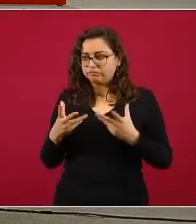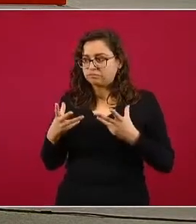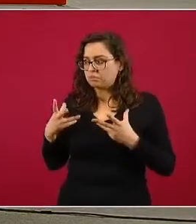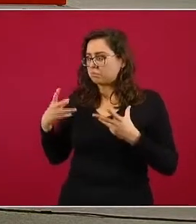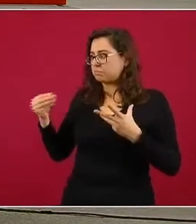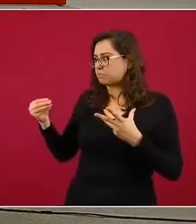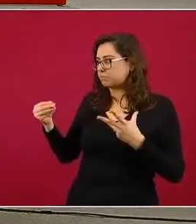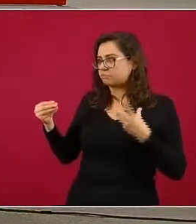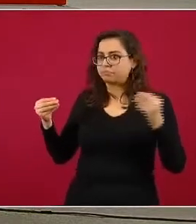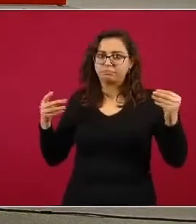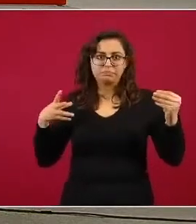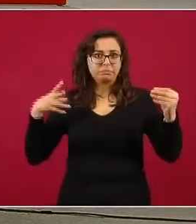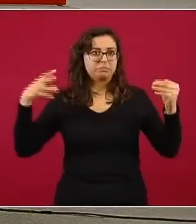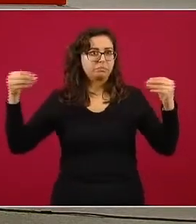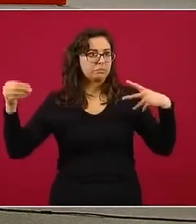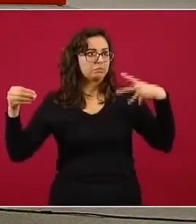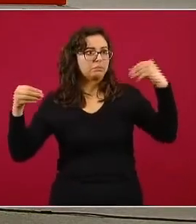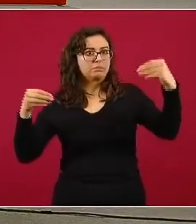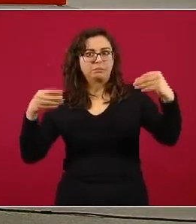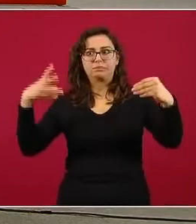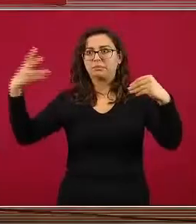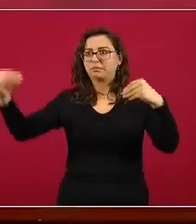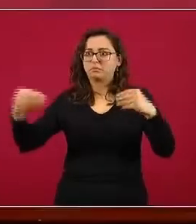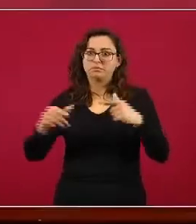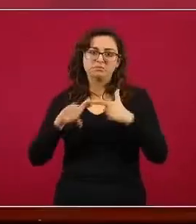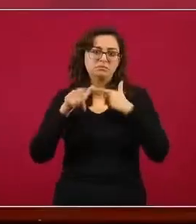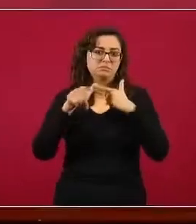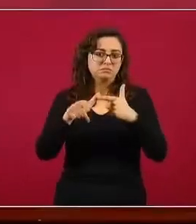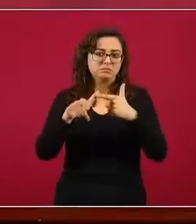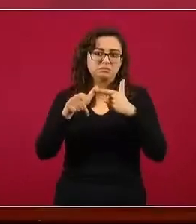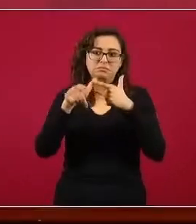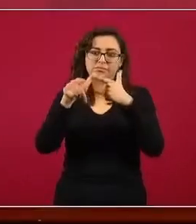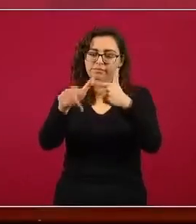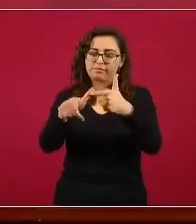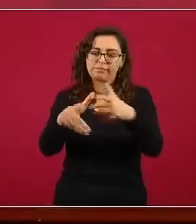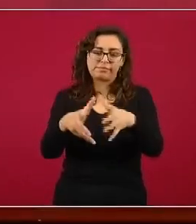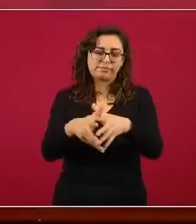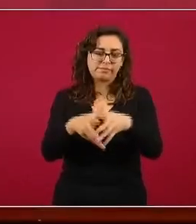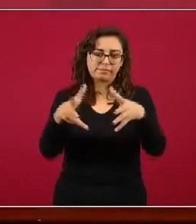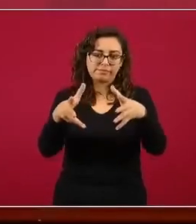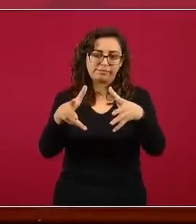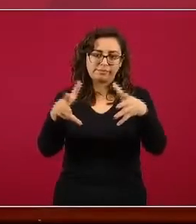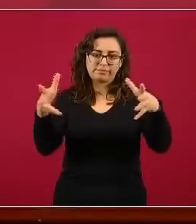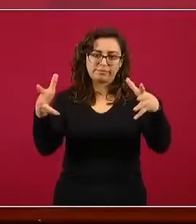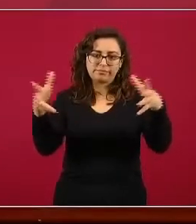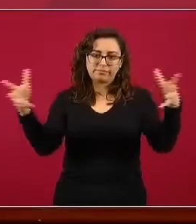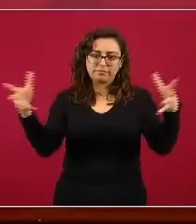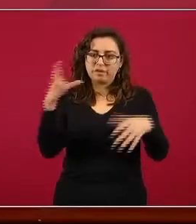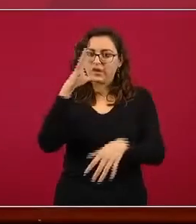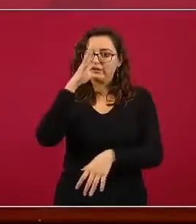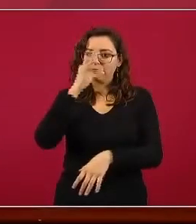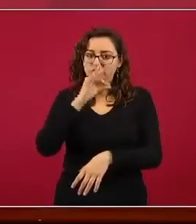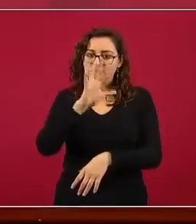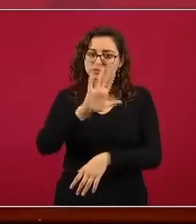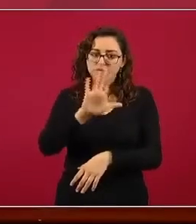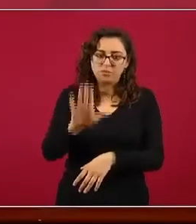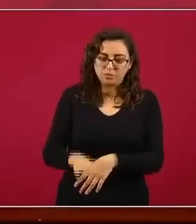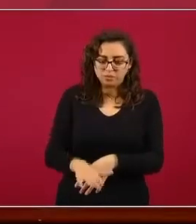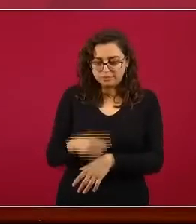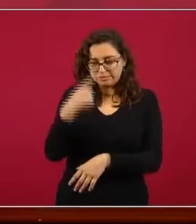miles o decenas de miles de personas, seguiremos teniendo lamentables defunciones, casos